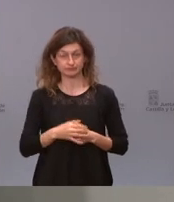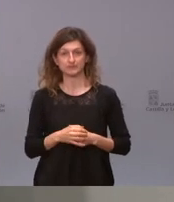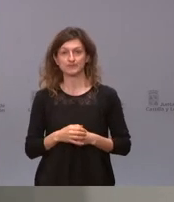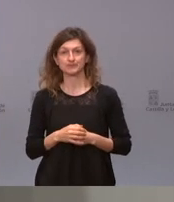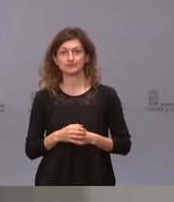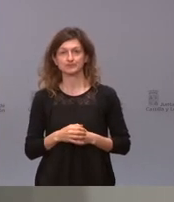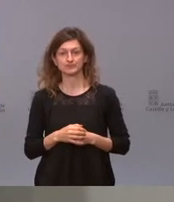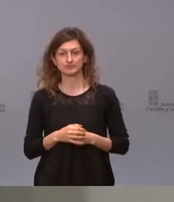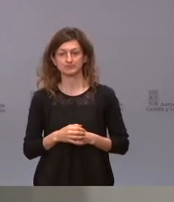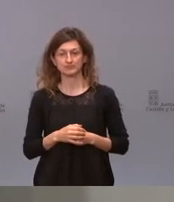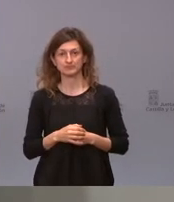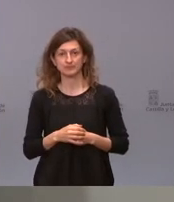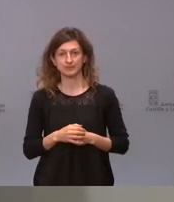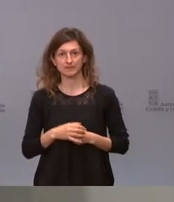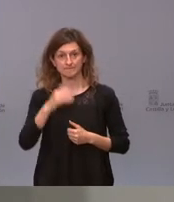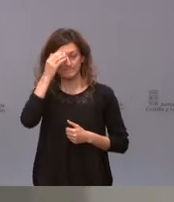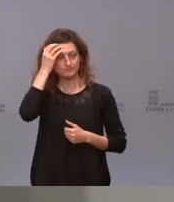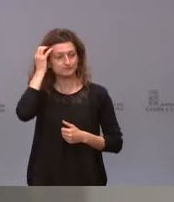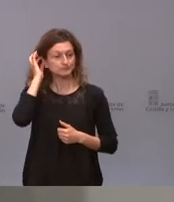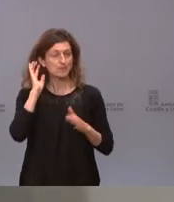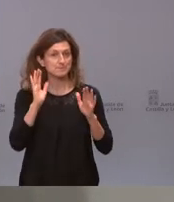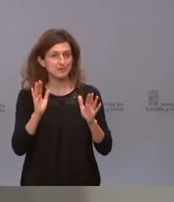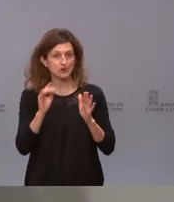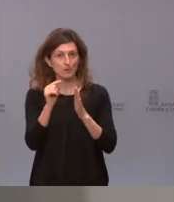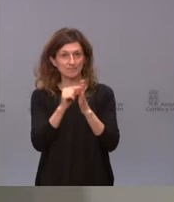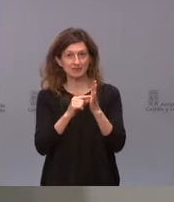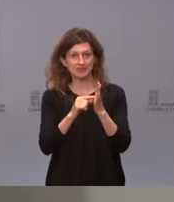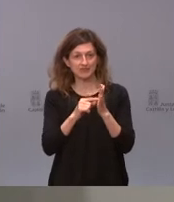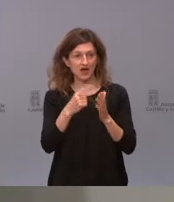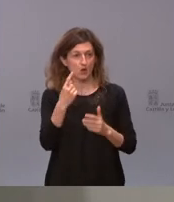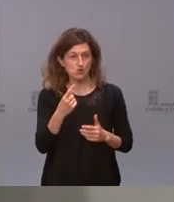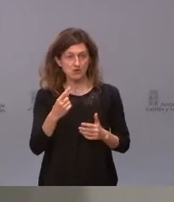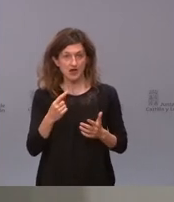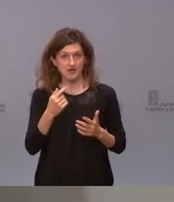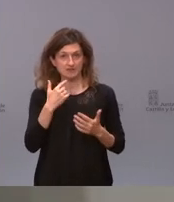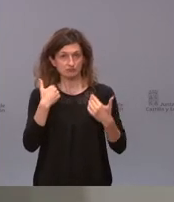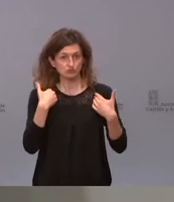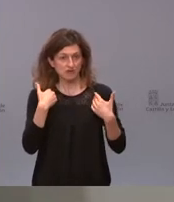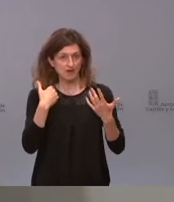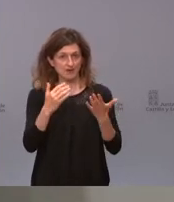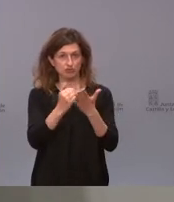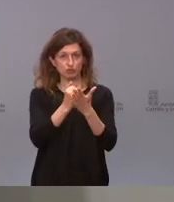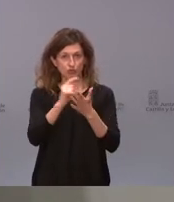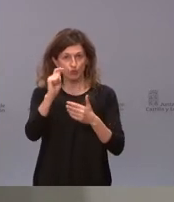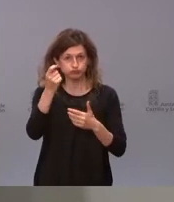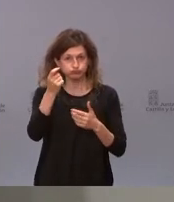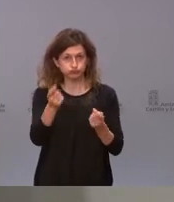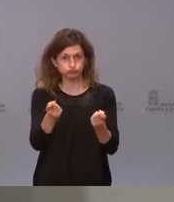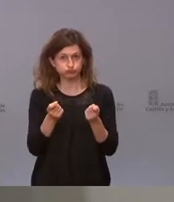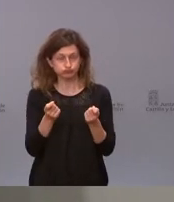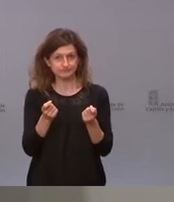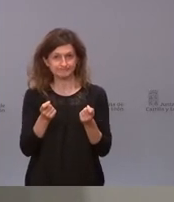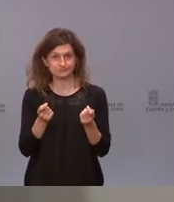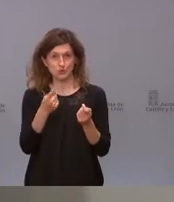yo creo que no hay una sola medida que pueda que es la responsable de que consigamos contenerla